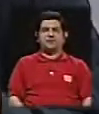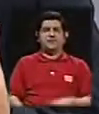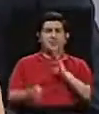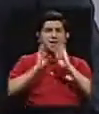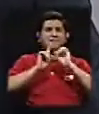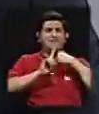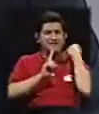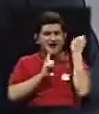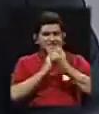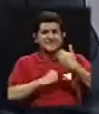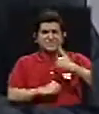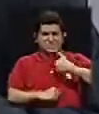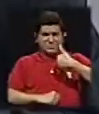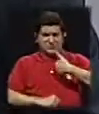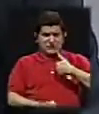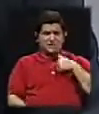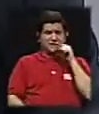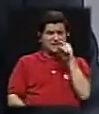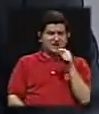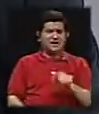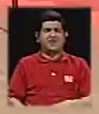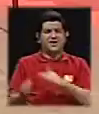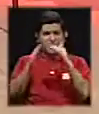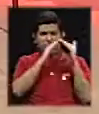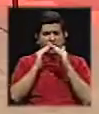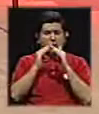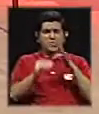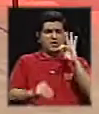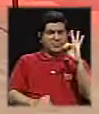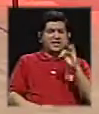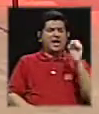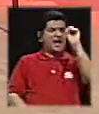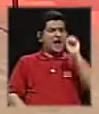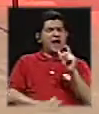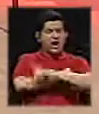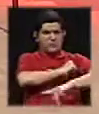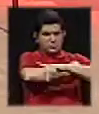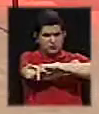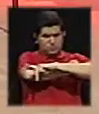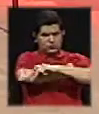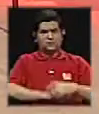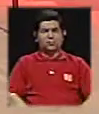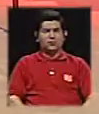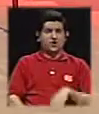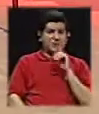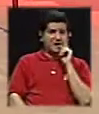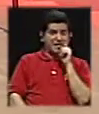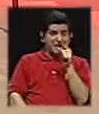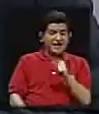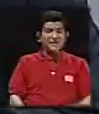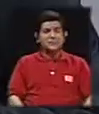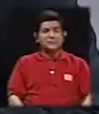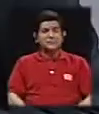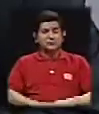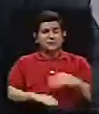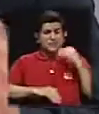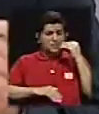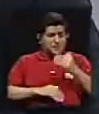la situación que están viviendo la comunidad Térrava en el sur del país, que han sido